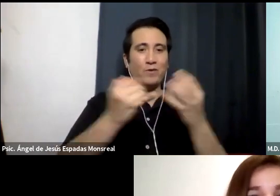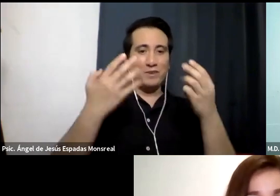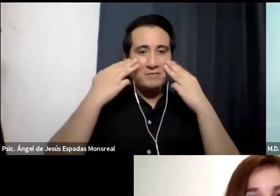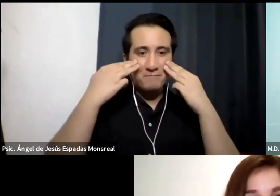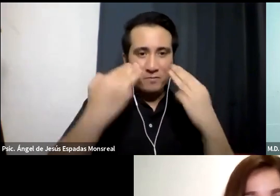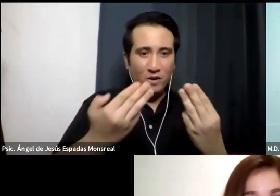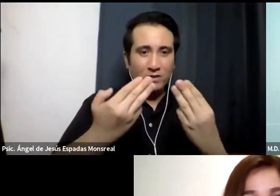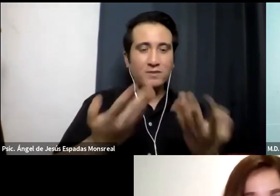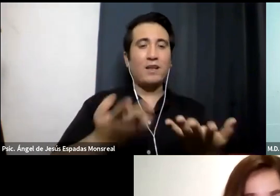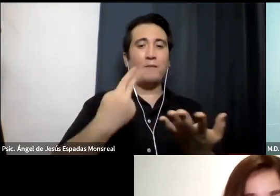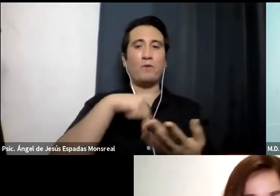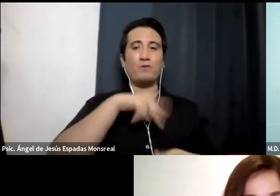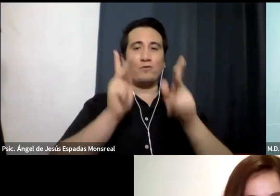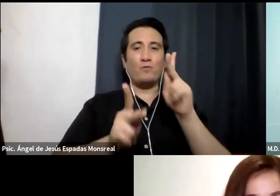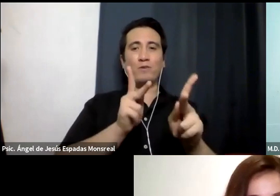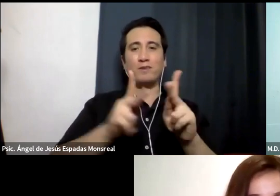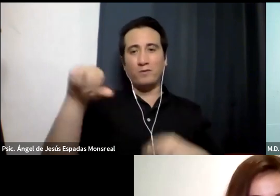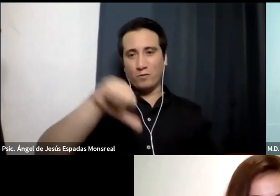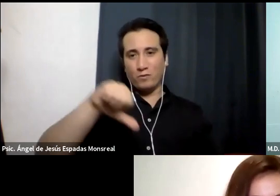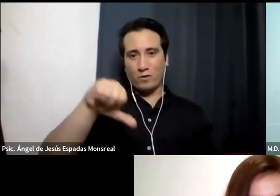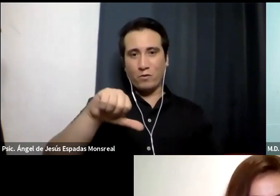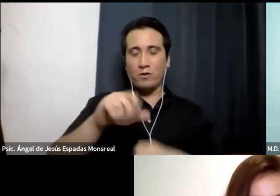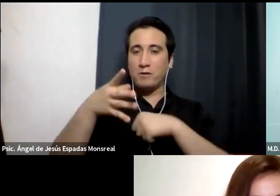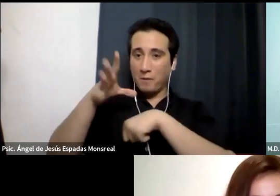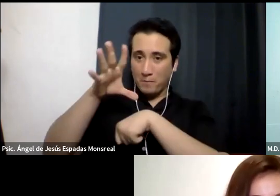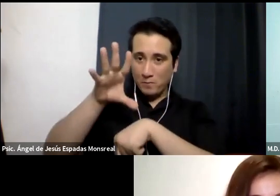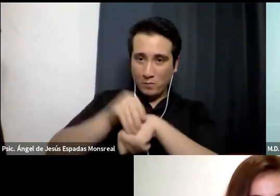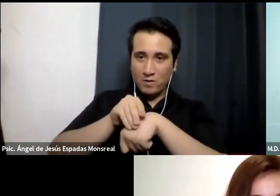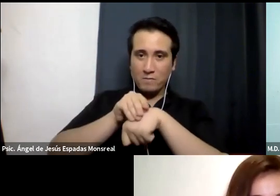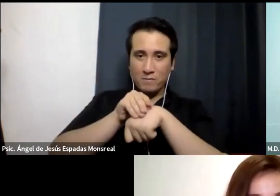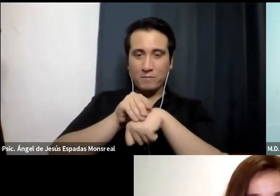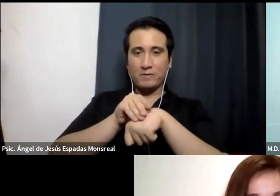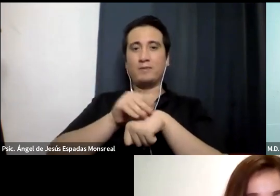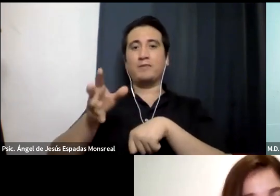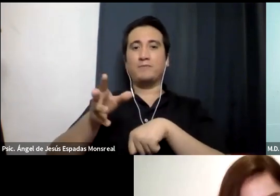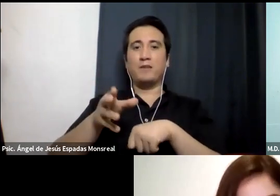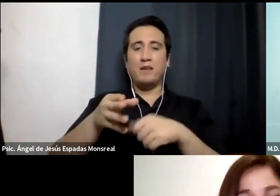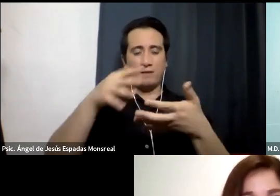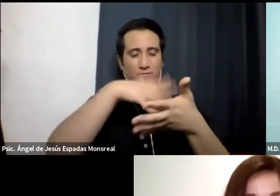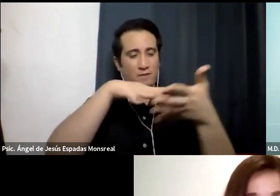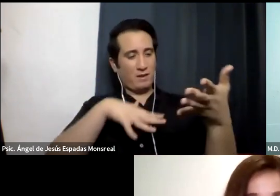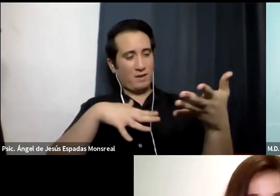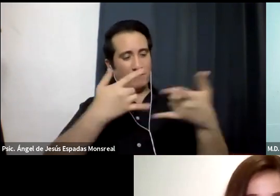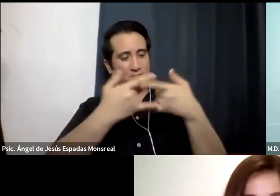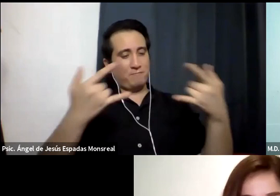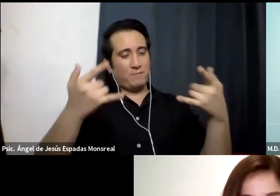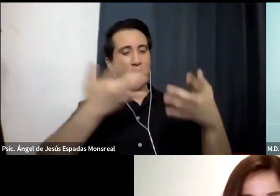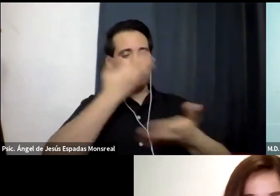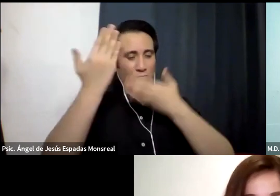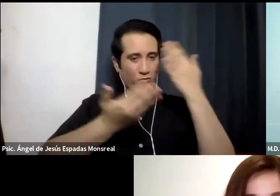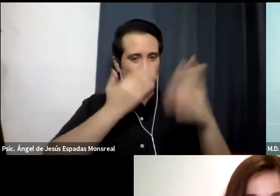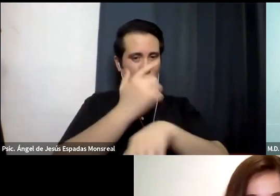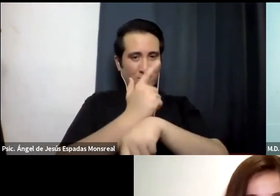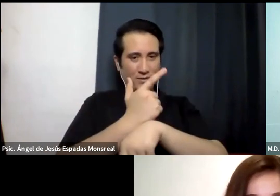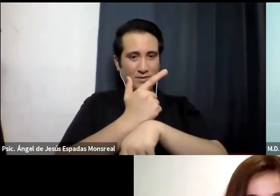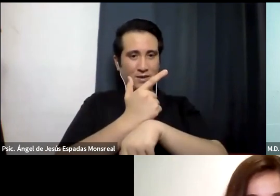nuestro conversatorio del día de hoy. Gracias. Me voy a permitir leer una breve semblanza curricular de la licenciada. Así